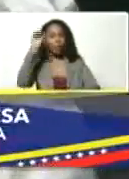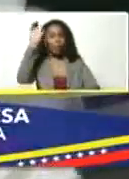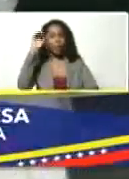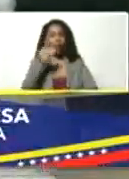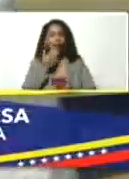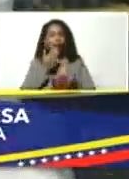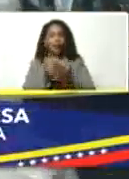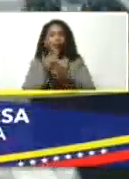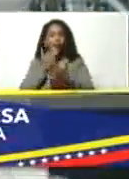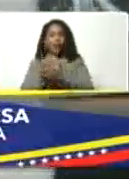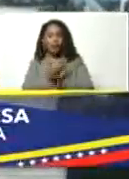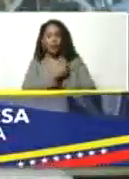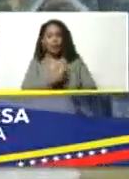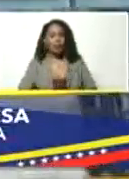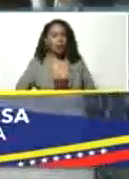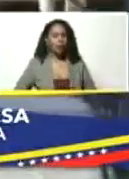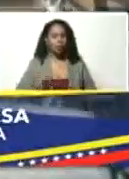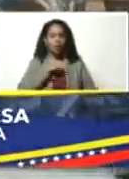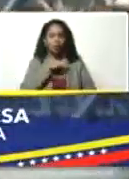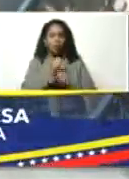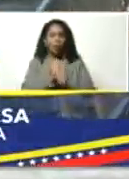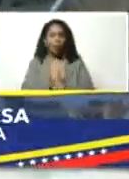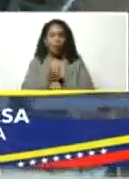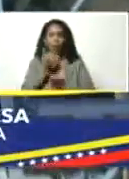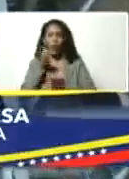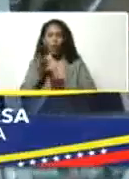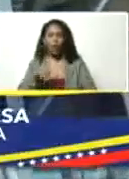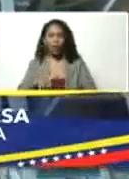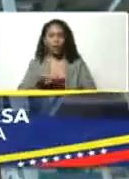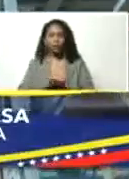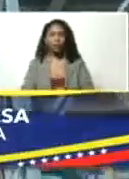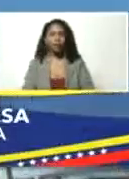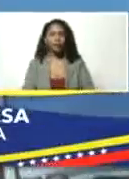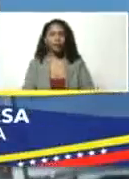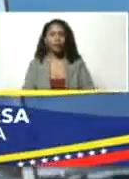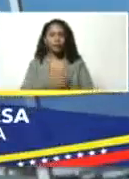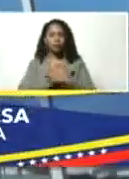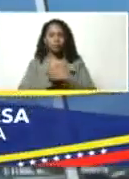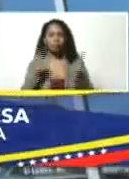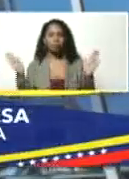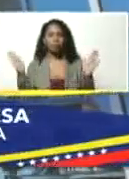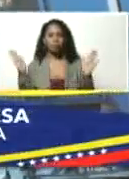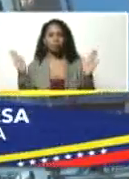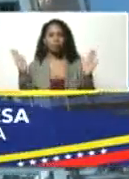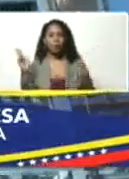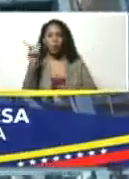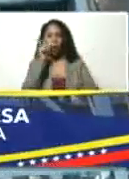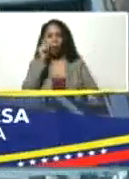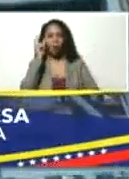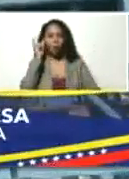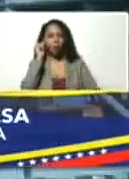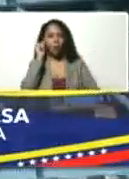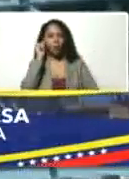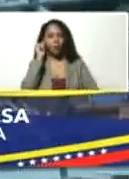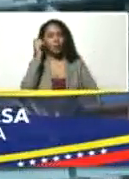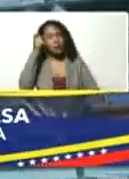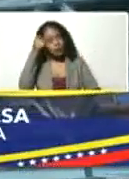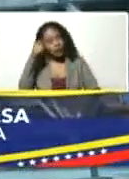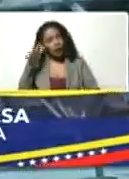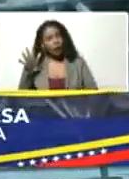Muchas gracias, presidente. Lo esperamos prontamente por acá, por Ana María Campos, con los brazos abiertos, los hombres y las mujeres que